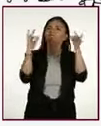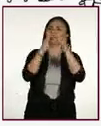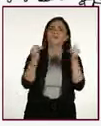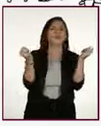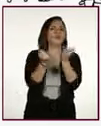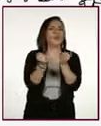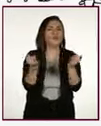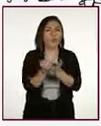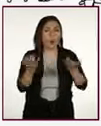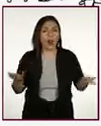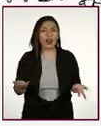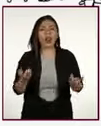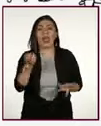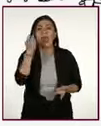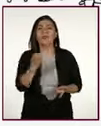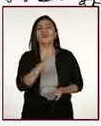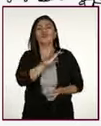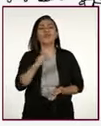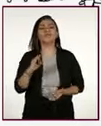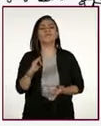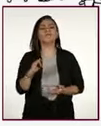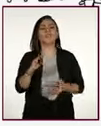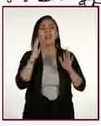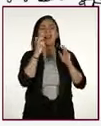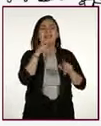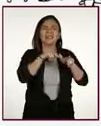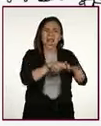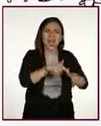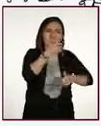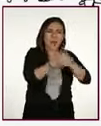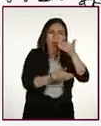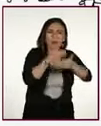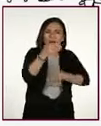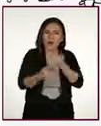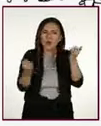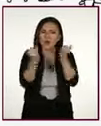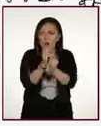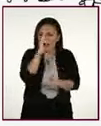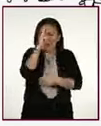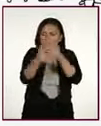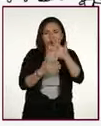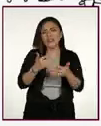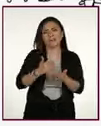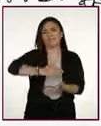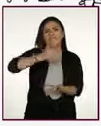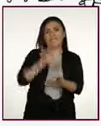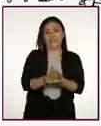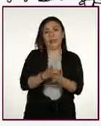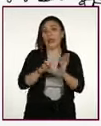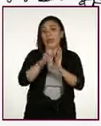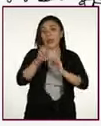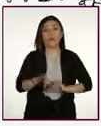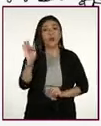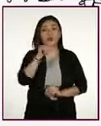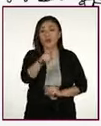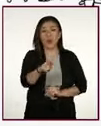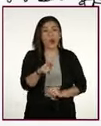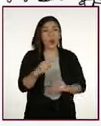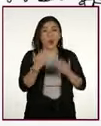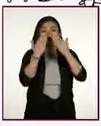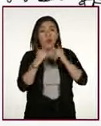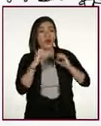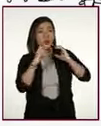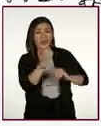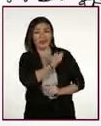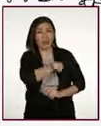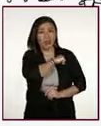podemos terminar este círculo de violencia, ¿no? Entonces, cuando no tenemos un cuidado de la salud mental, podemos